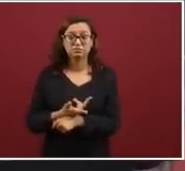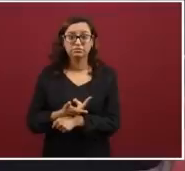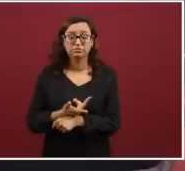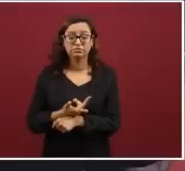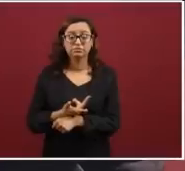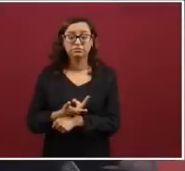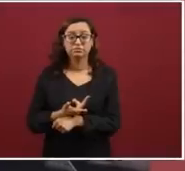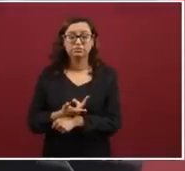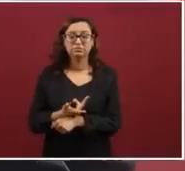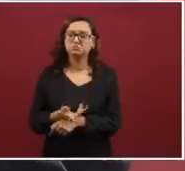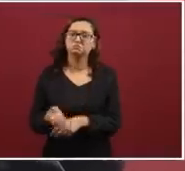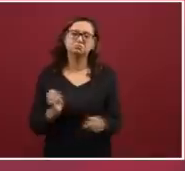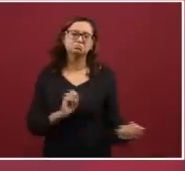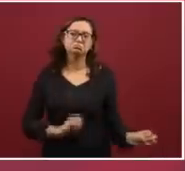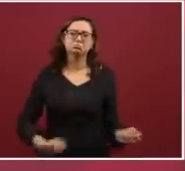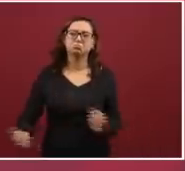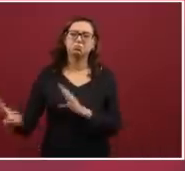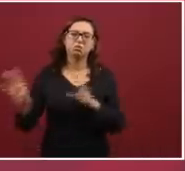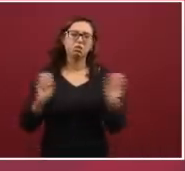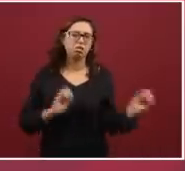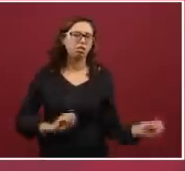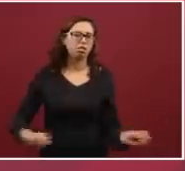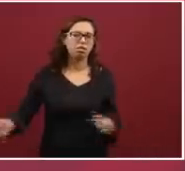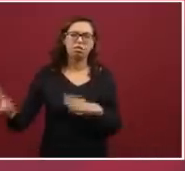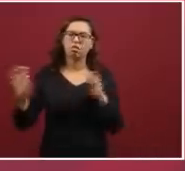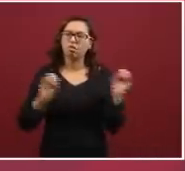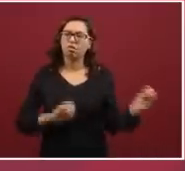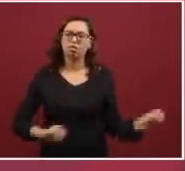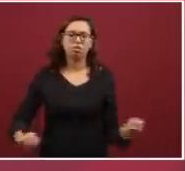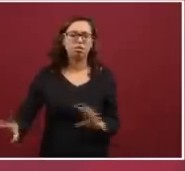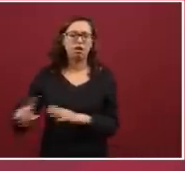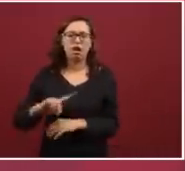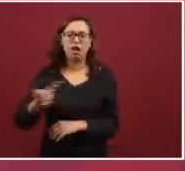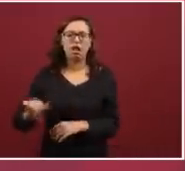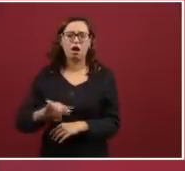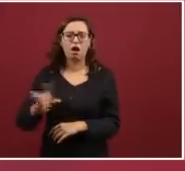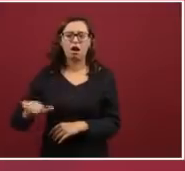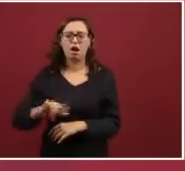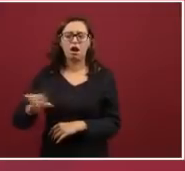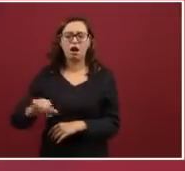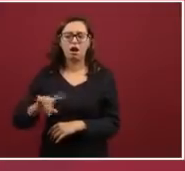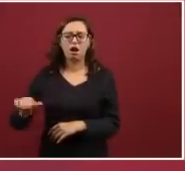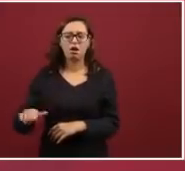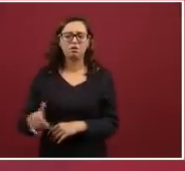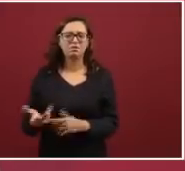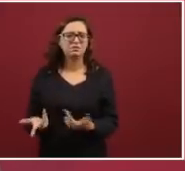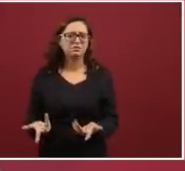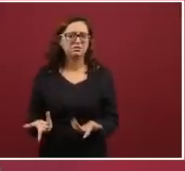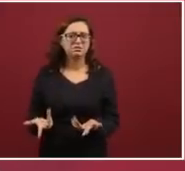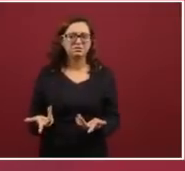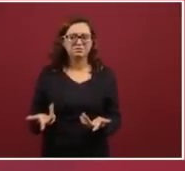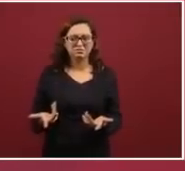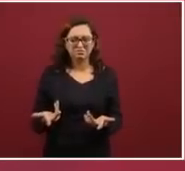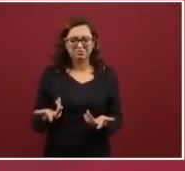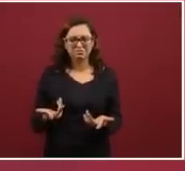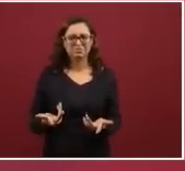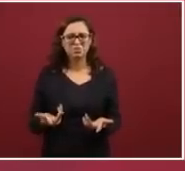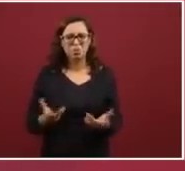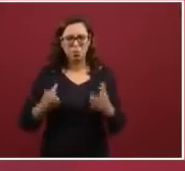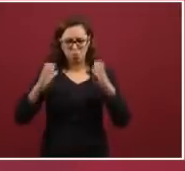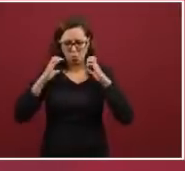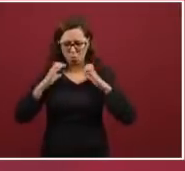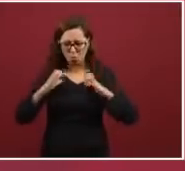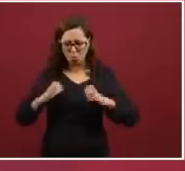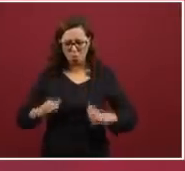se había abandonado por completo el tema, de que hay miles de cuerpos